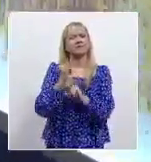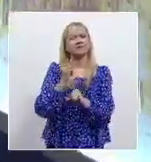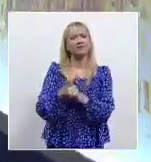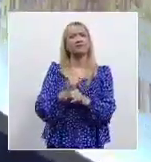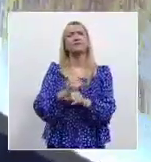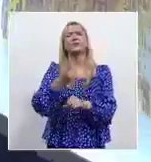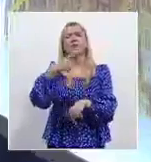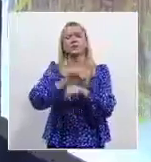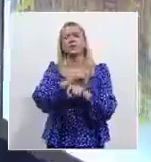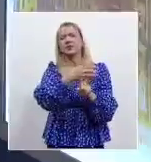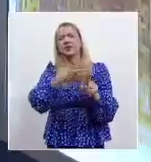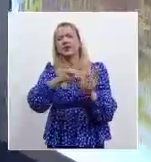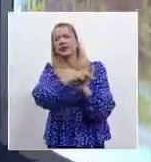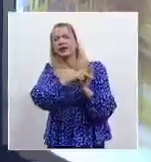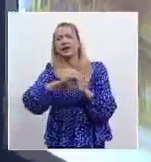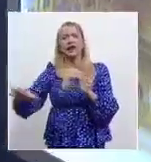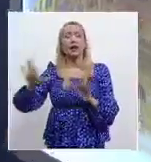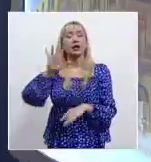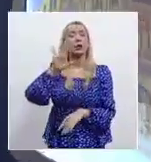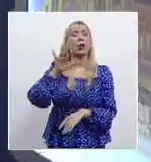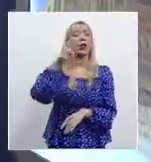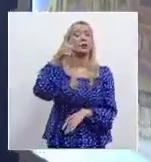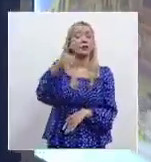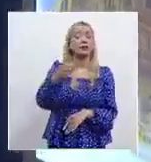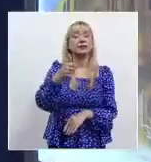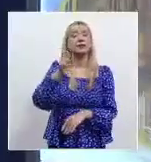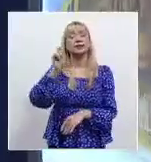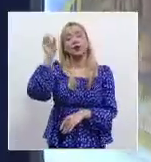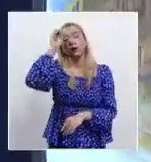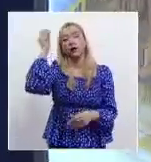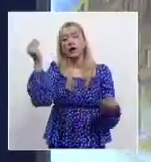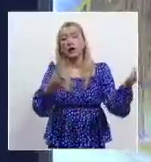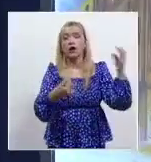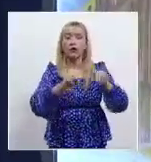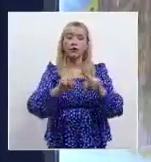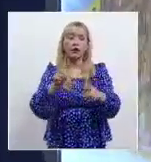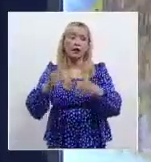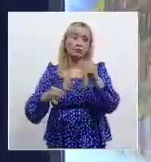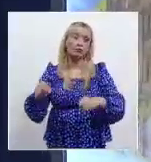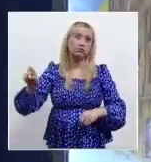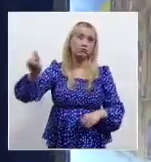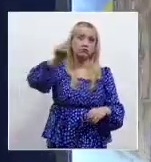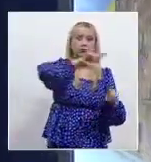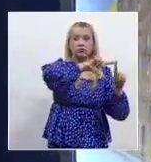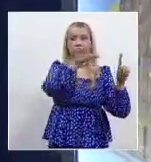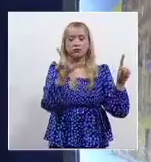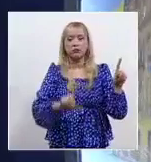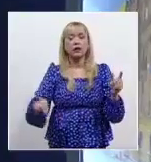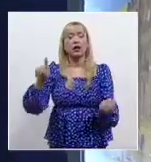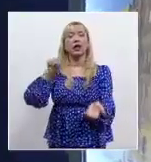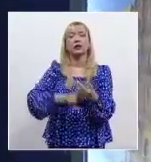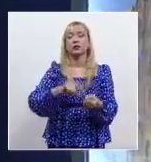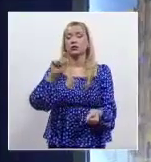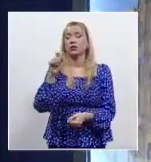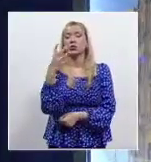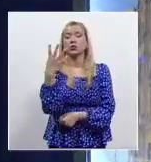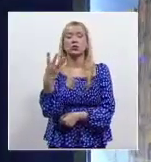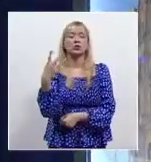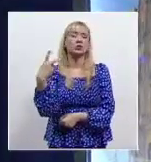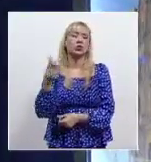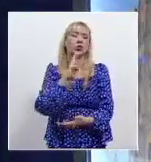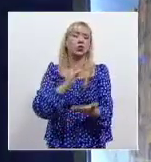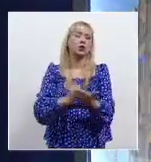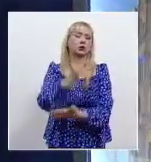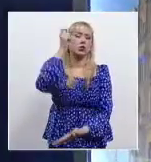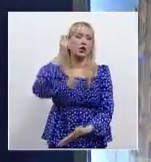Semanario Judicial se publicaron 56 criterios de diversos órganos jurisdiccionales federales, de los cuales 24 son